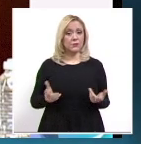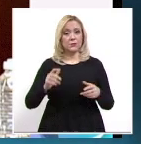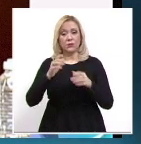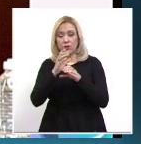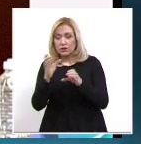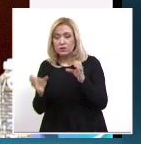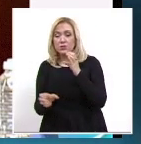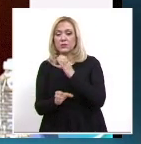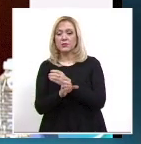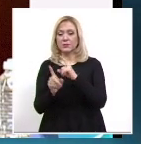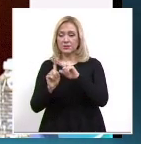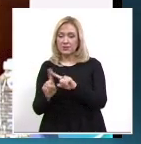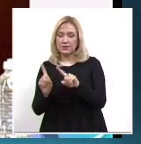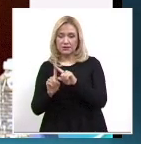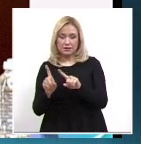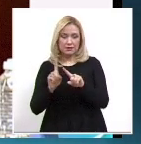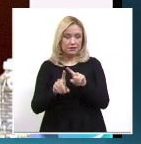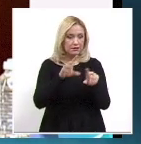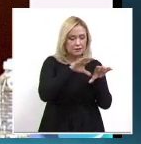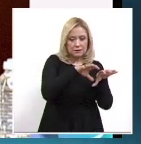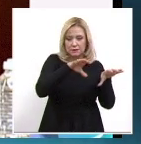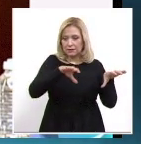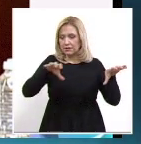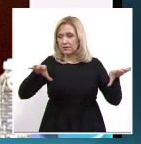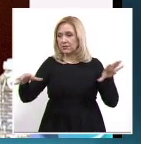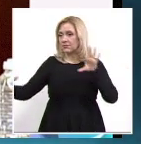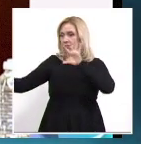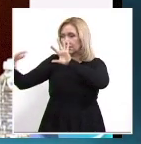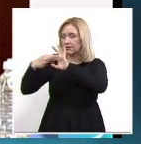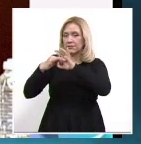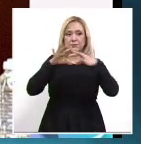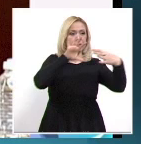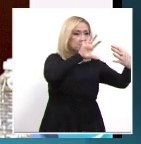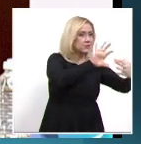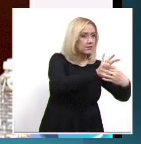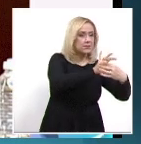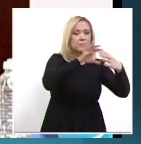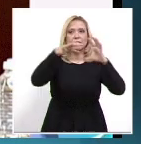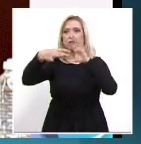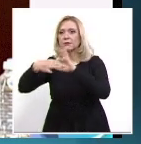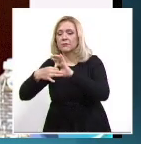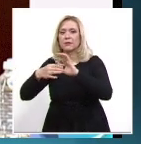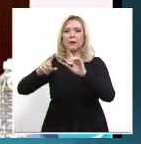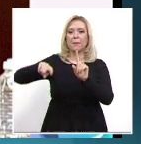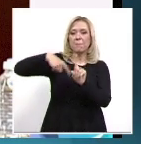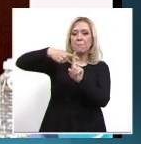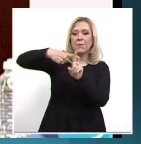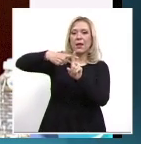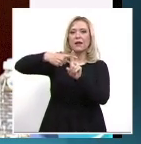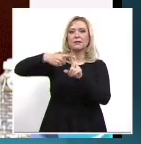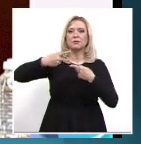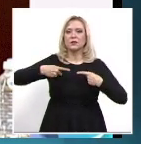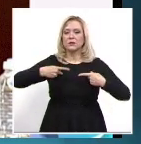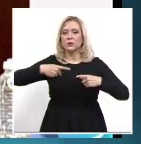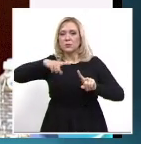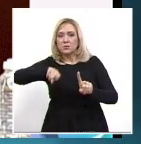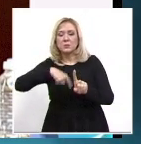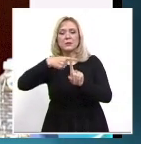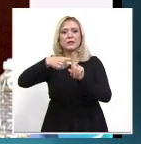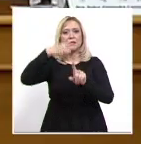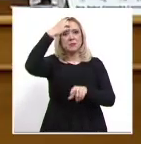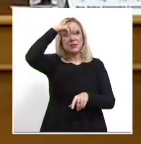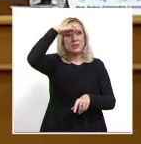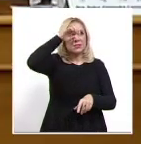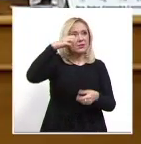Los vínculos interinstitucionales nos permiten sumar esfuerzos, sumar recursos, sumar experiencias y buenas